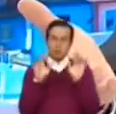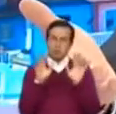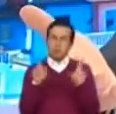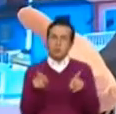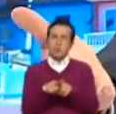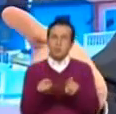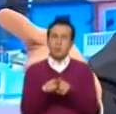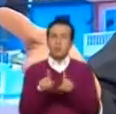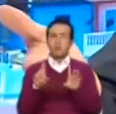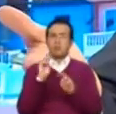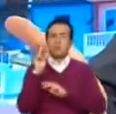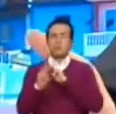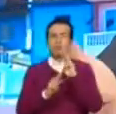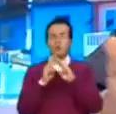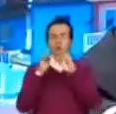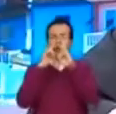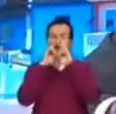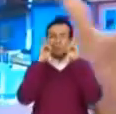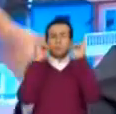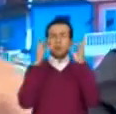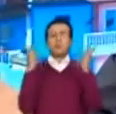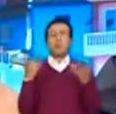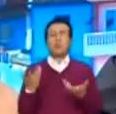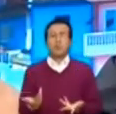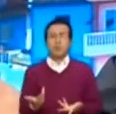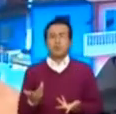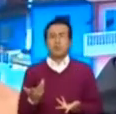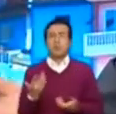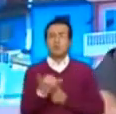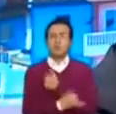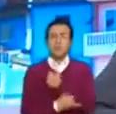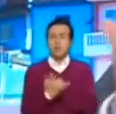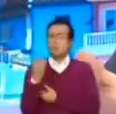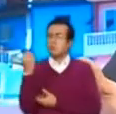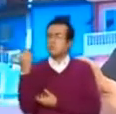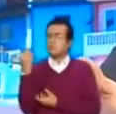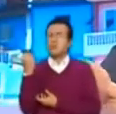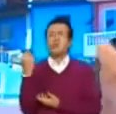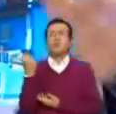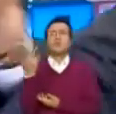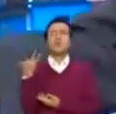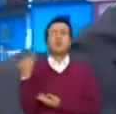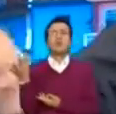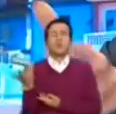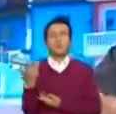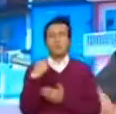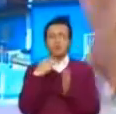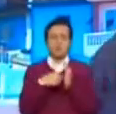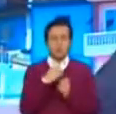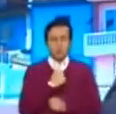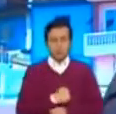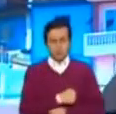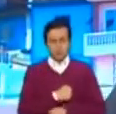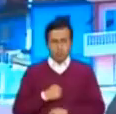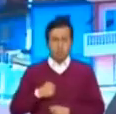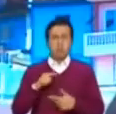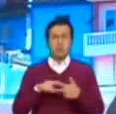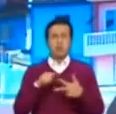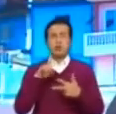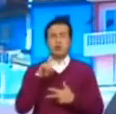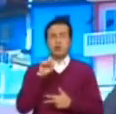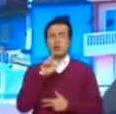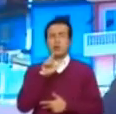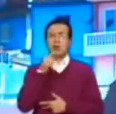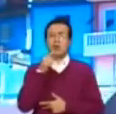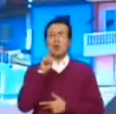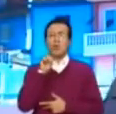está asociado con el mundo de la riqueza. ¿Dónde están los grandes paraísos fiscales y los mecanismos de elusión? Por ejemplo, en Suiza, en el estado de Delaware, en